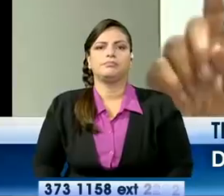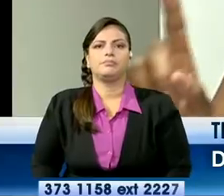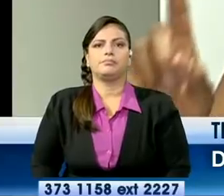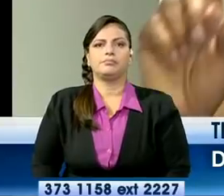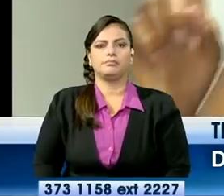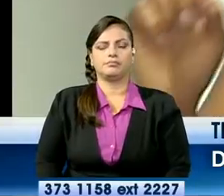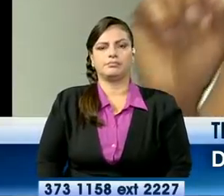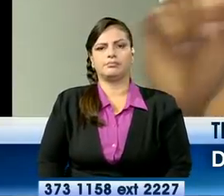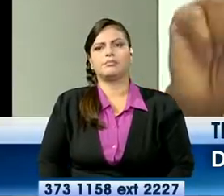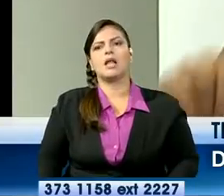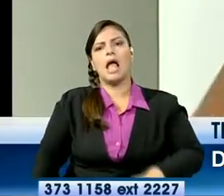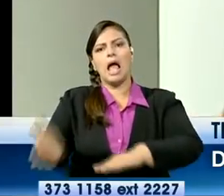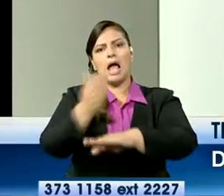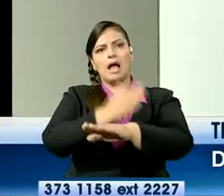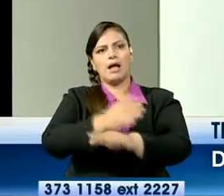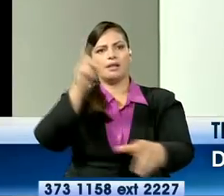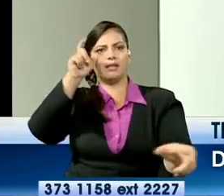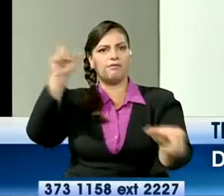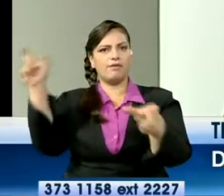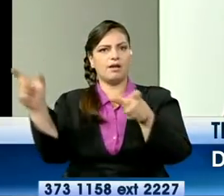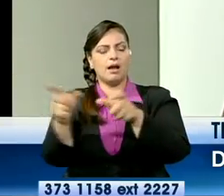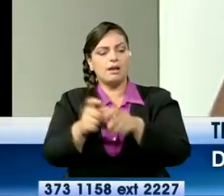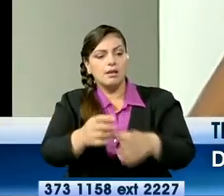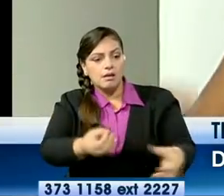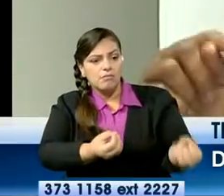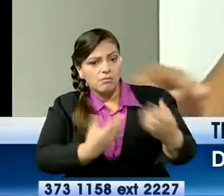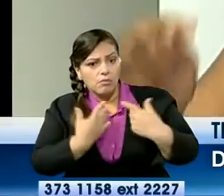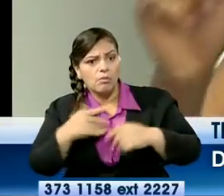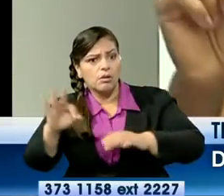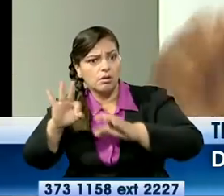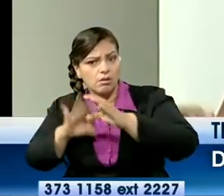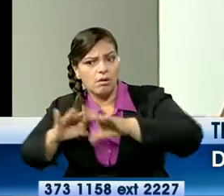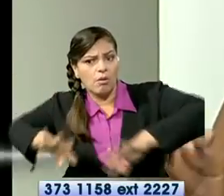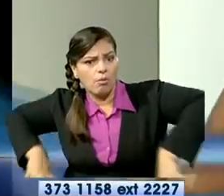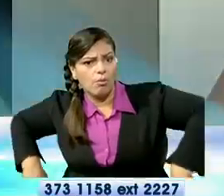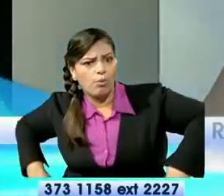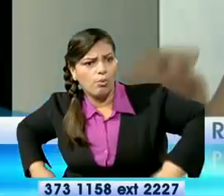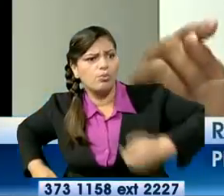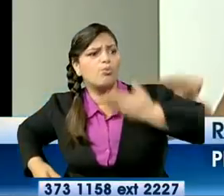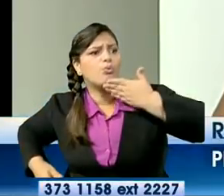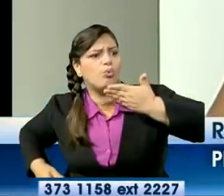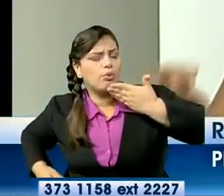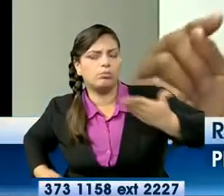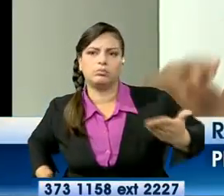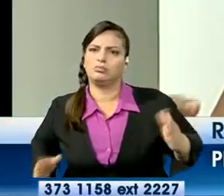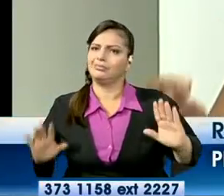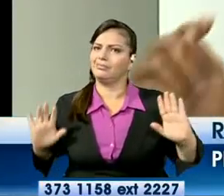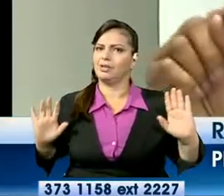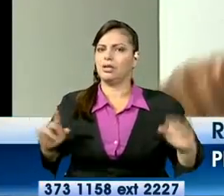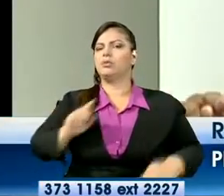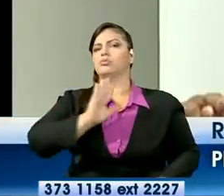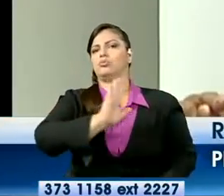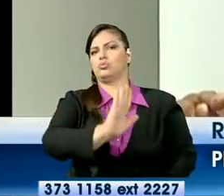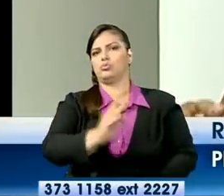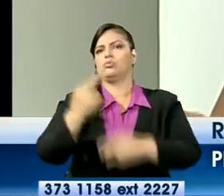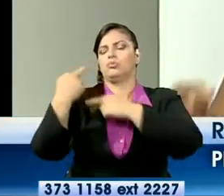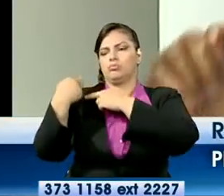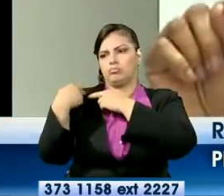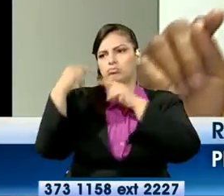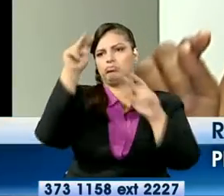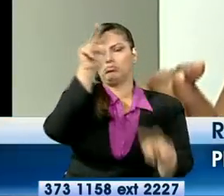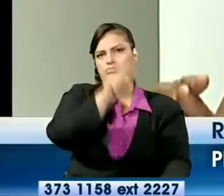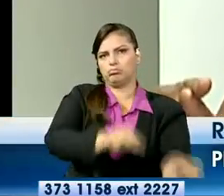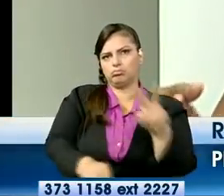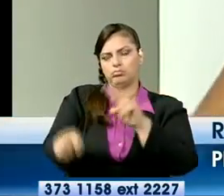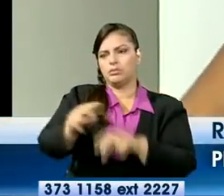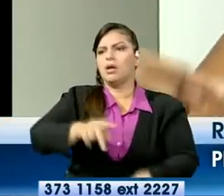denunciados. Solo la fiscalía puede actuar de oficio. Nosotros procesamos las demandas, denuncias y pedidos de